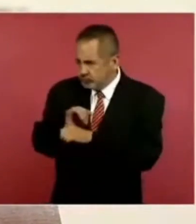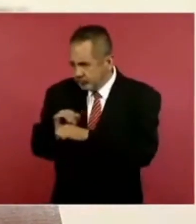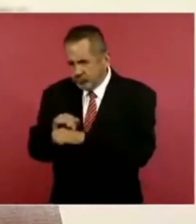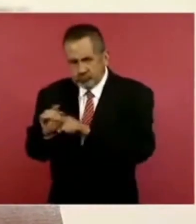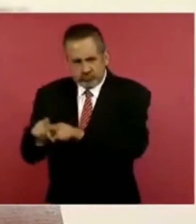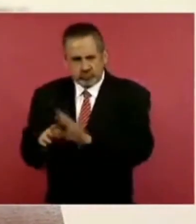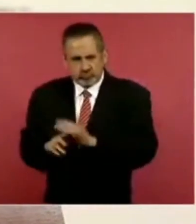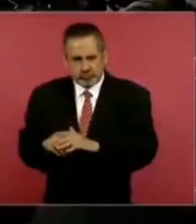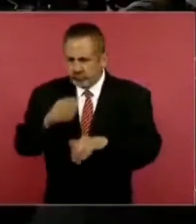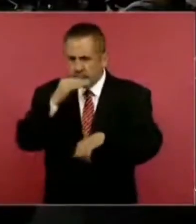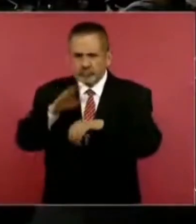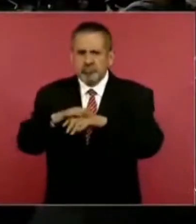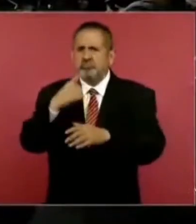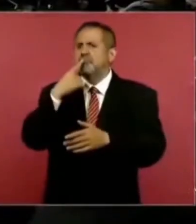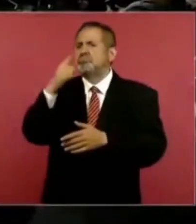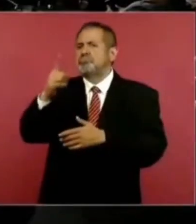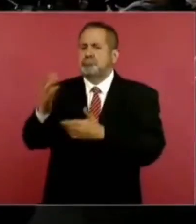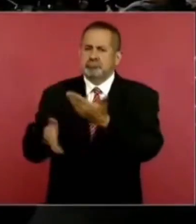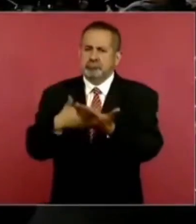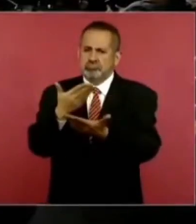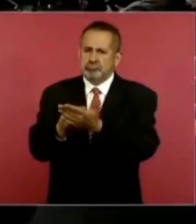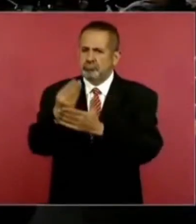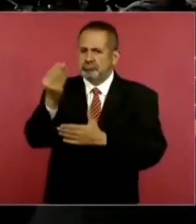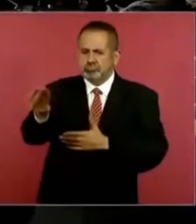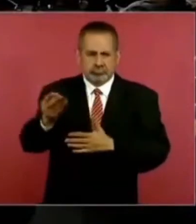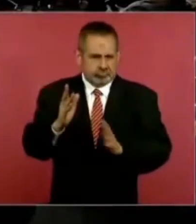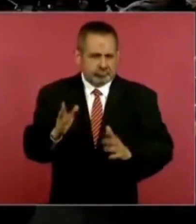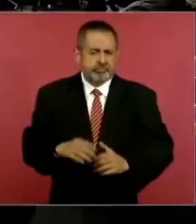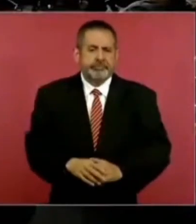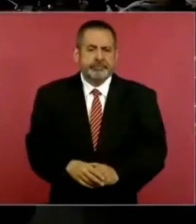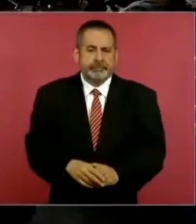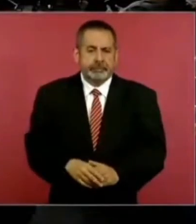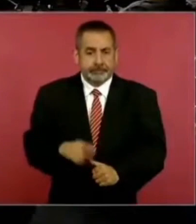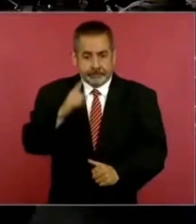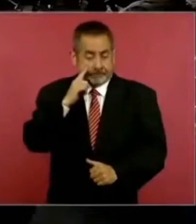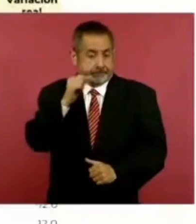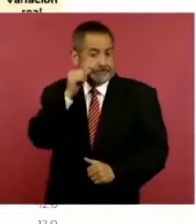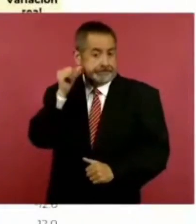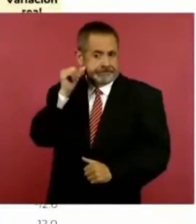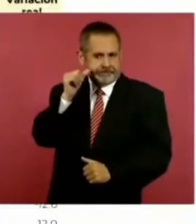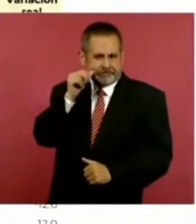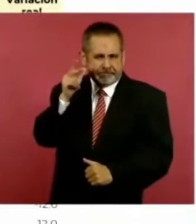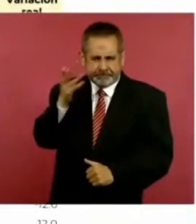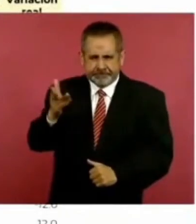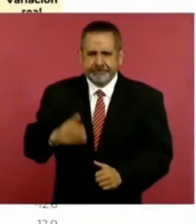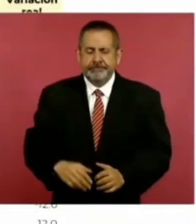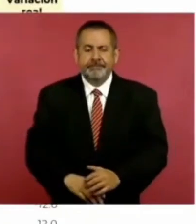Hay que presentar las denuncias. Miren, esto fue ayer, Montiel.